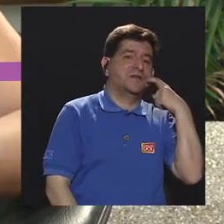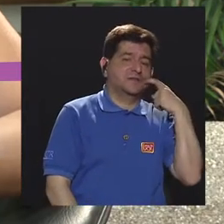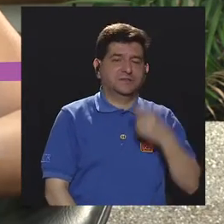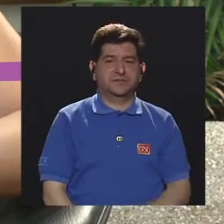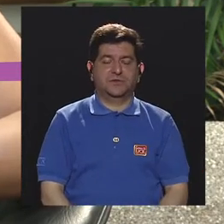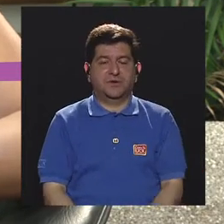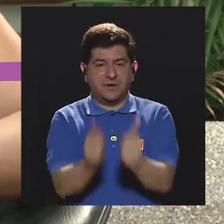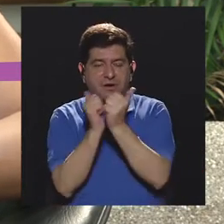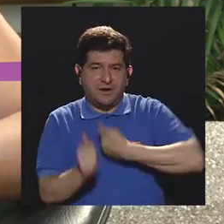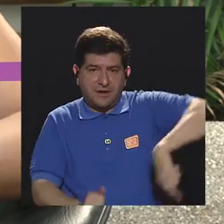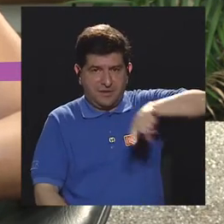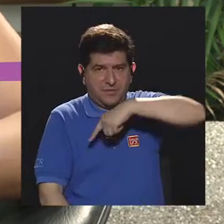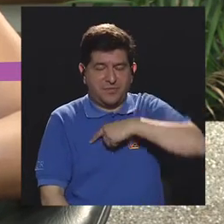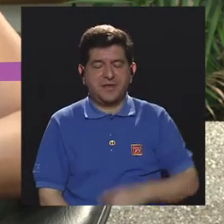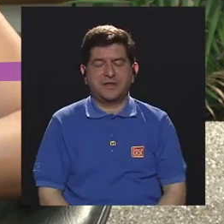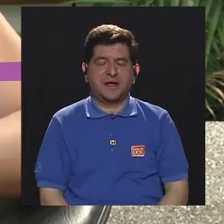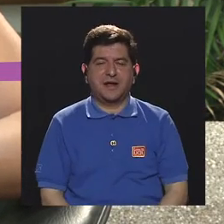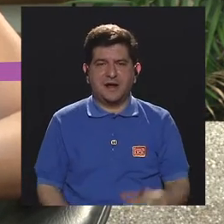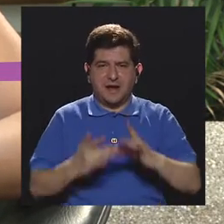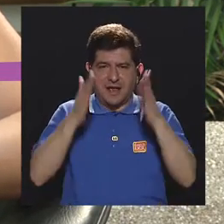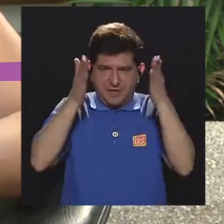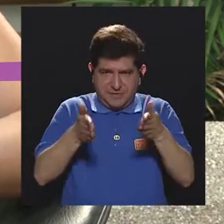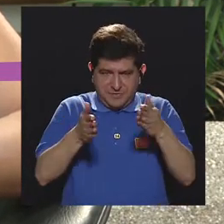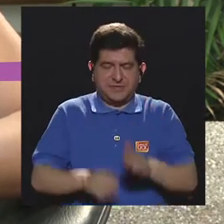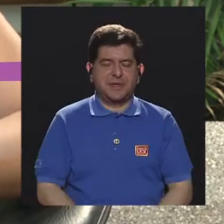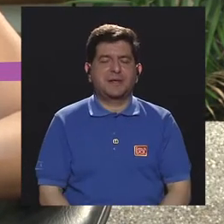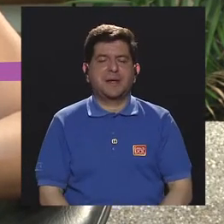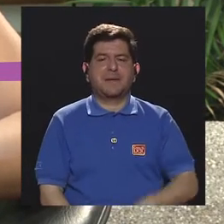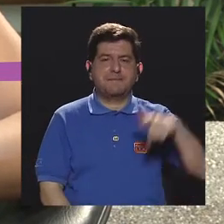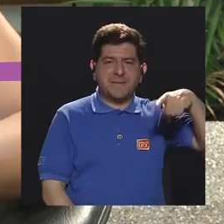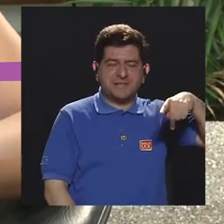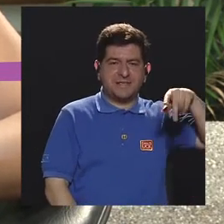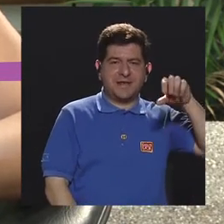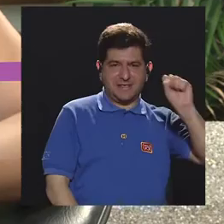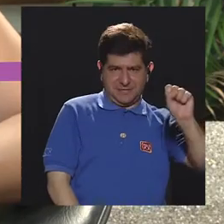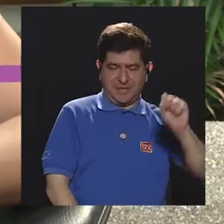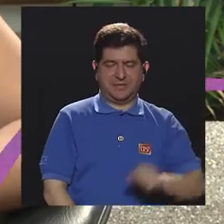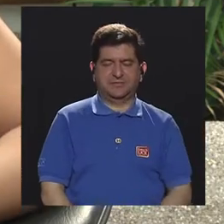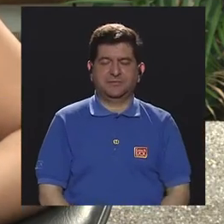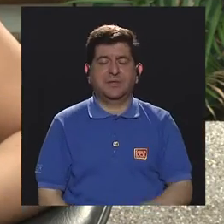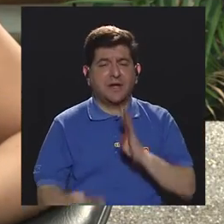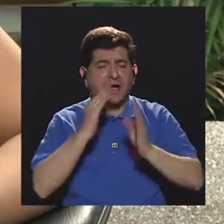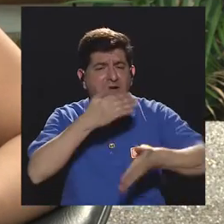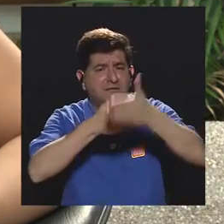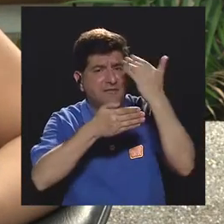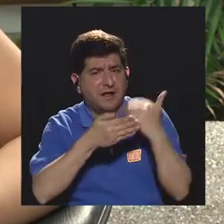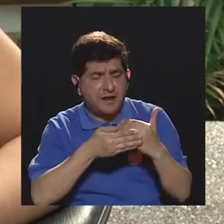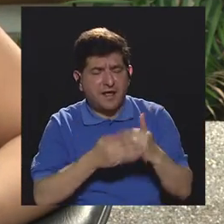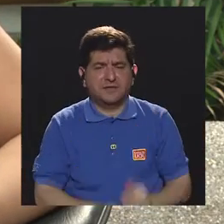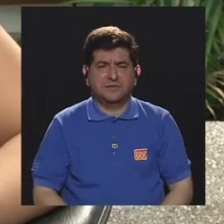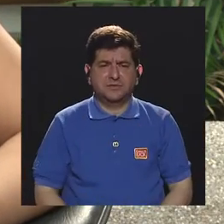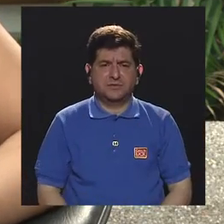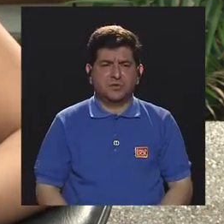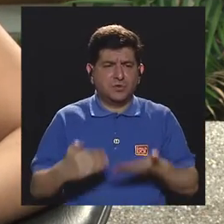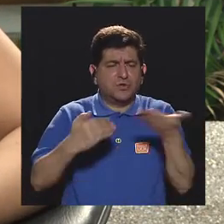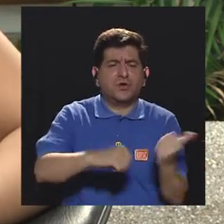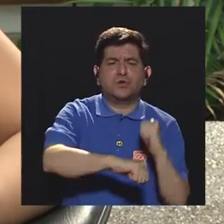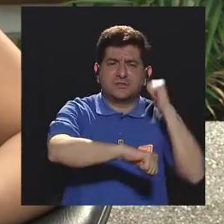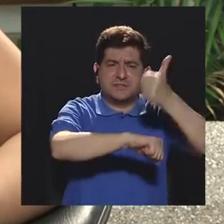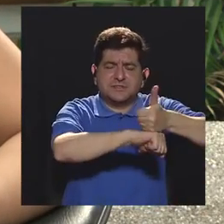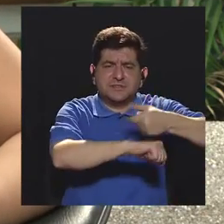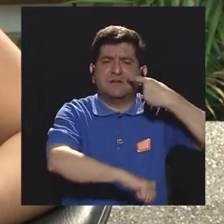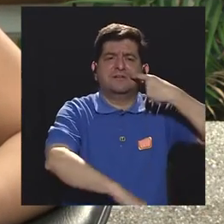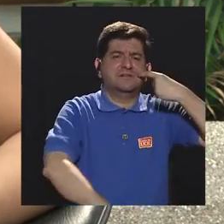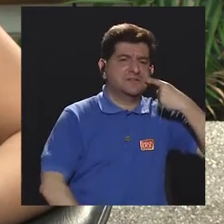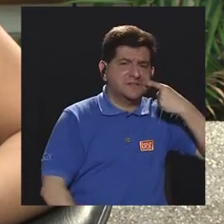adicciones y para eso nos acompaña la adictóloga Priscila Spano. Doña Priscila, estábamos hablando de esos aspectos que determinan